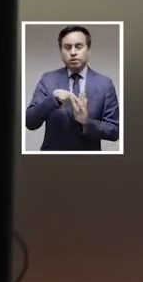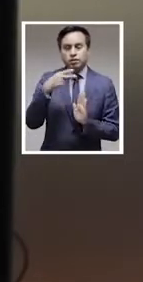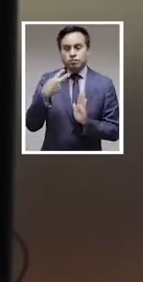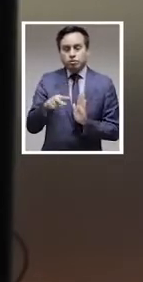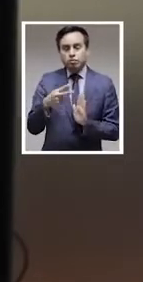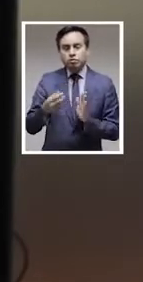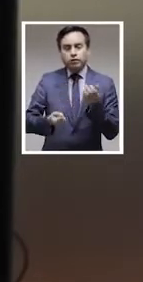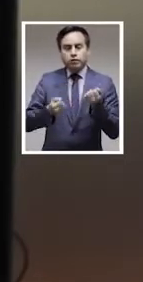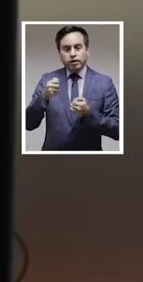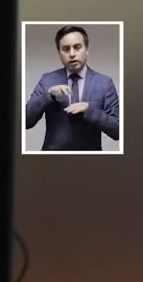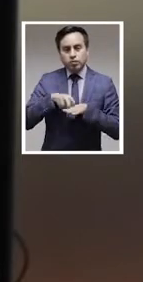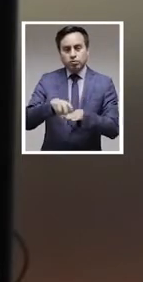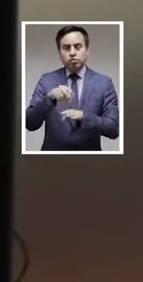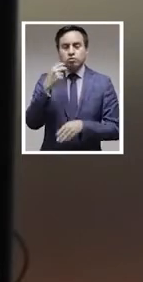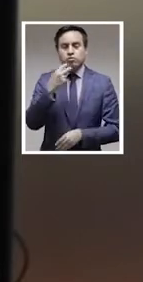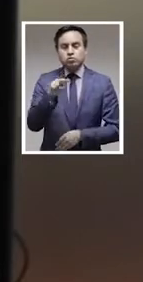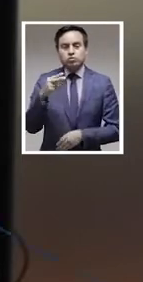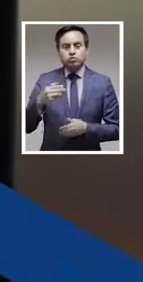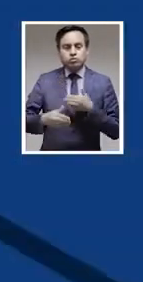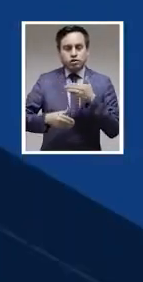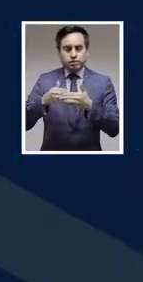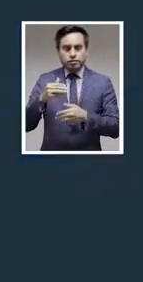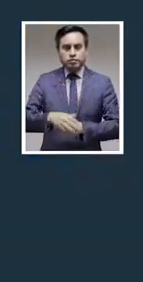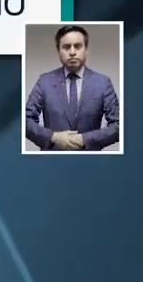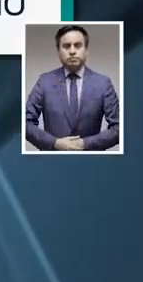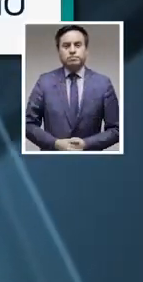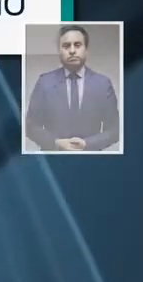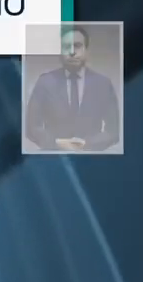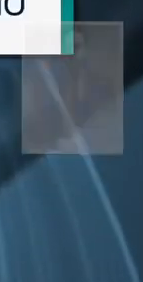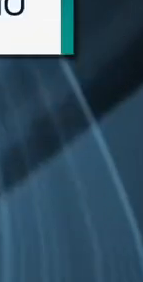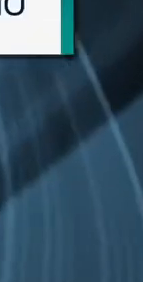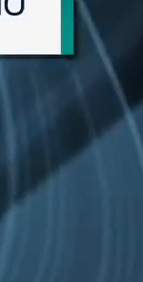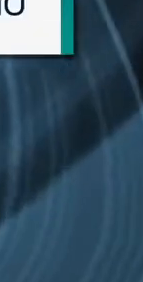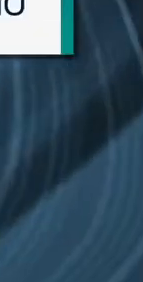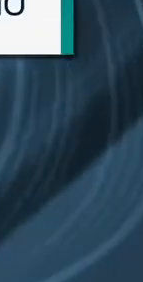propios vehículos y de su funcionamiento.